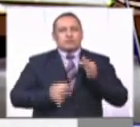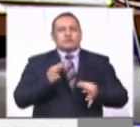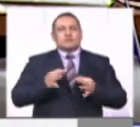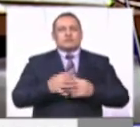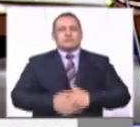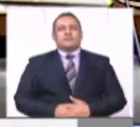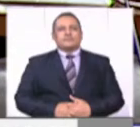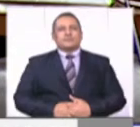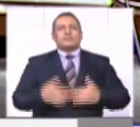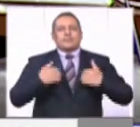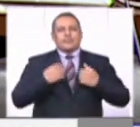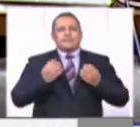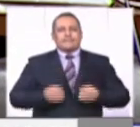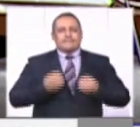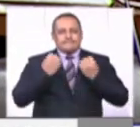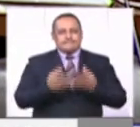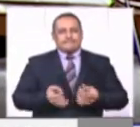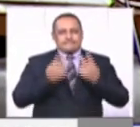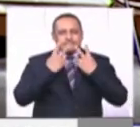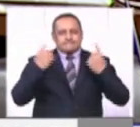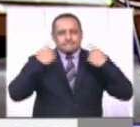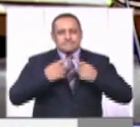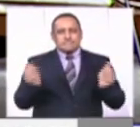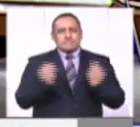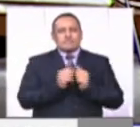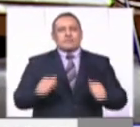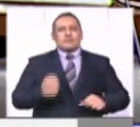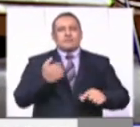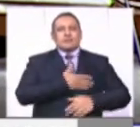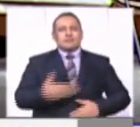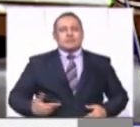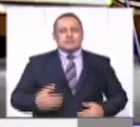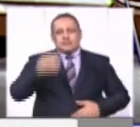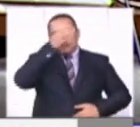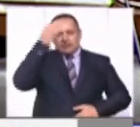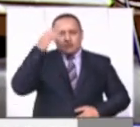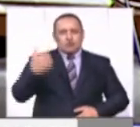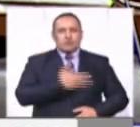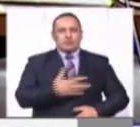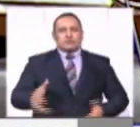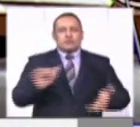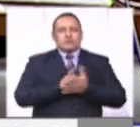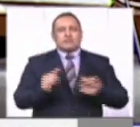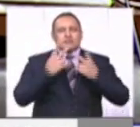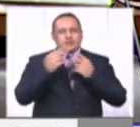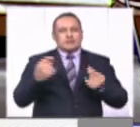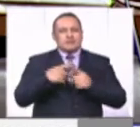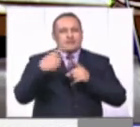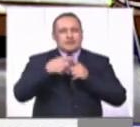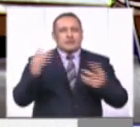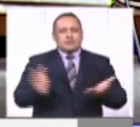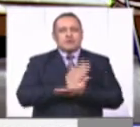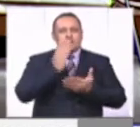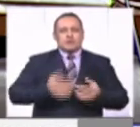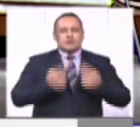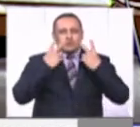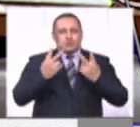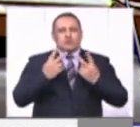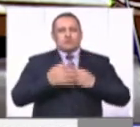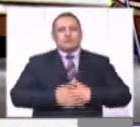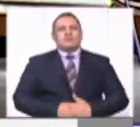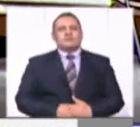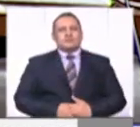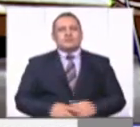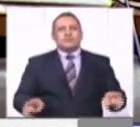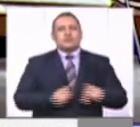aquí es donde mencioné que para sacar al presidente castillo del gobierno iban a correr río de sangre y sucedió